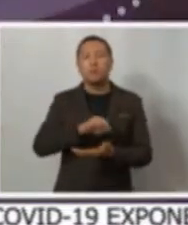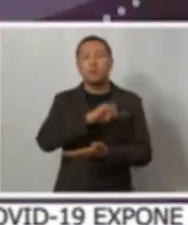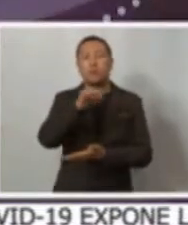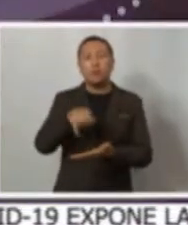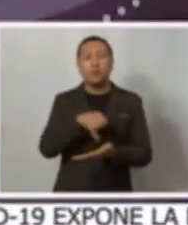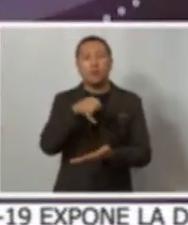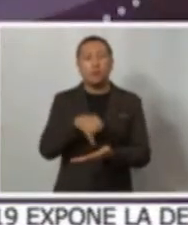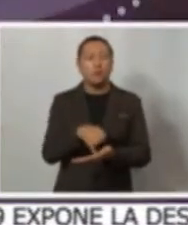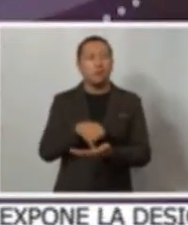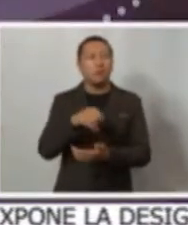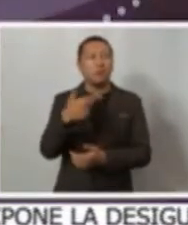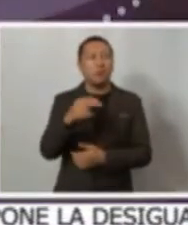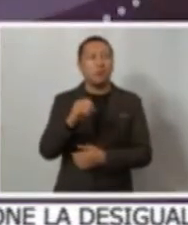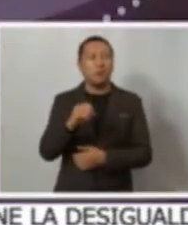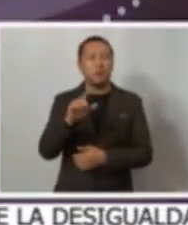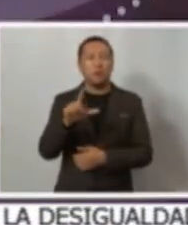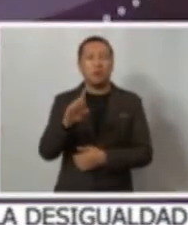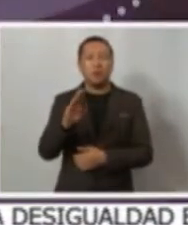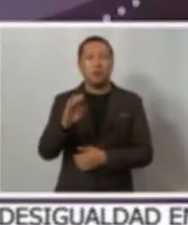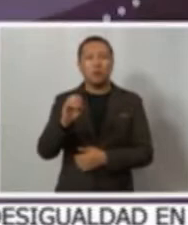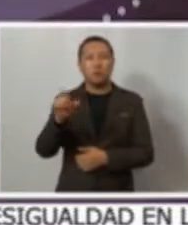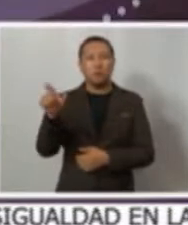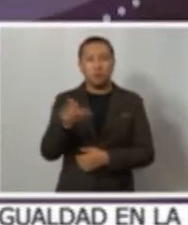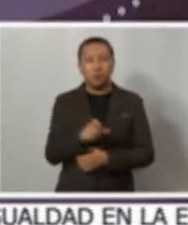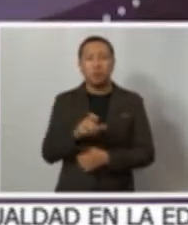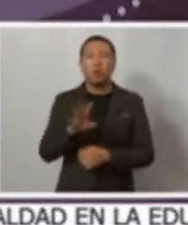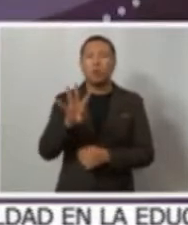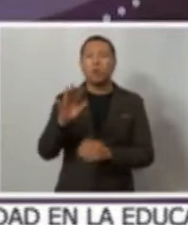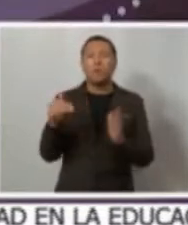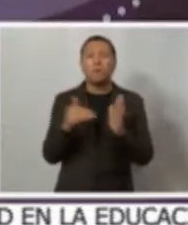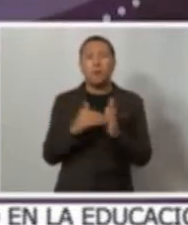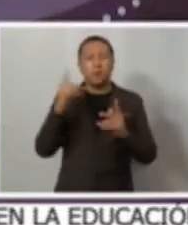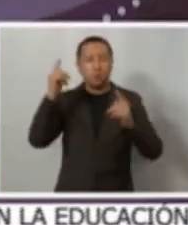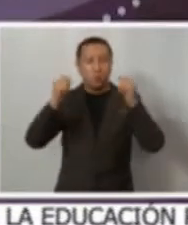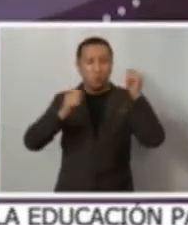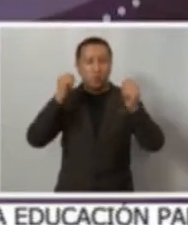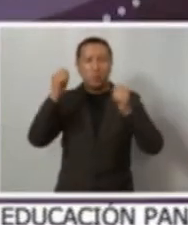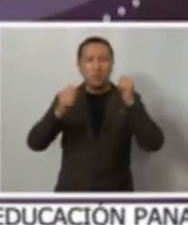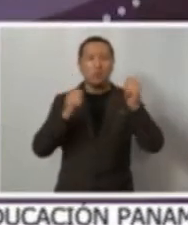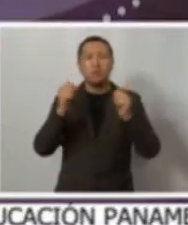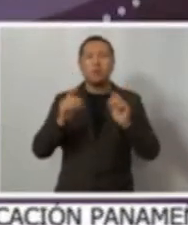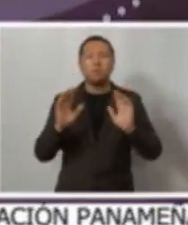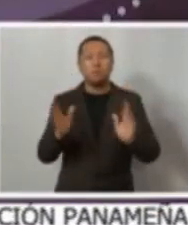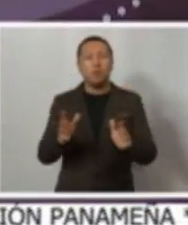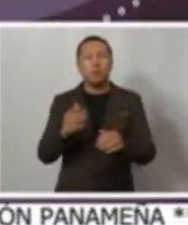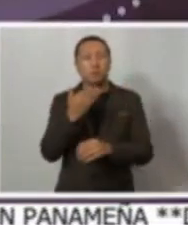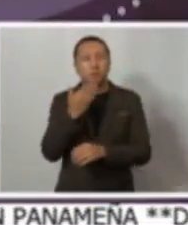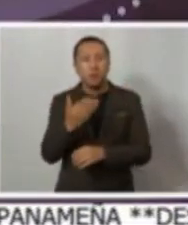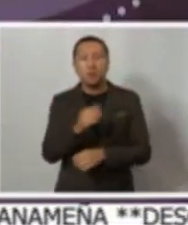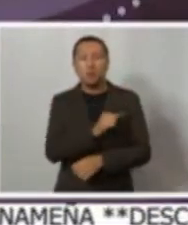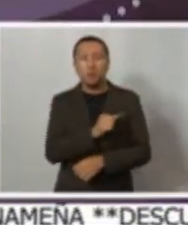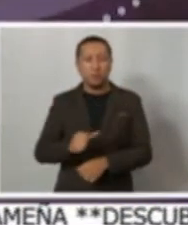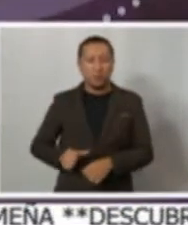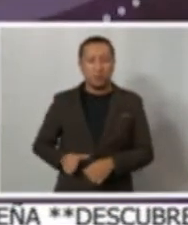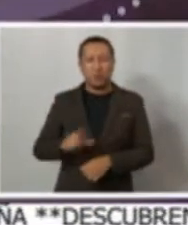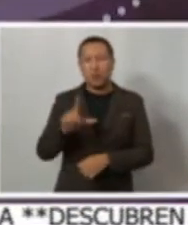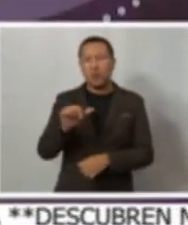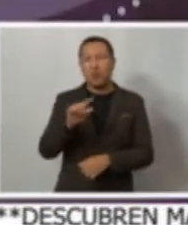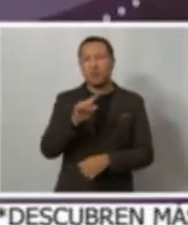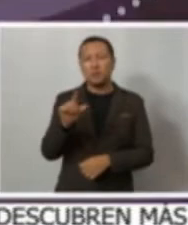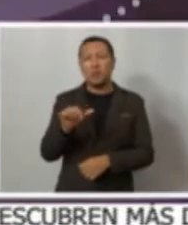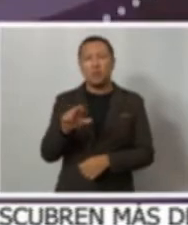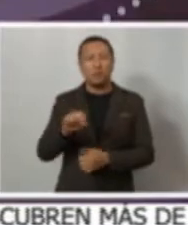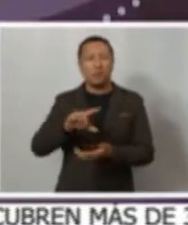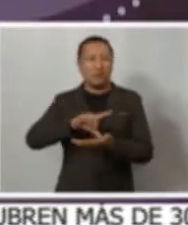Lázaro Cárdenas, fueron evacuados 4,000 turistas y habitantes por el impacto del huracán Delta. El Ayuntamiento de Lázaro Cárdenas activó